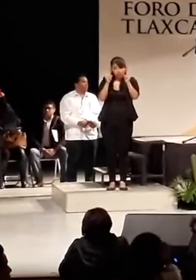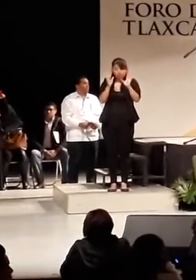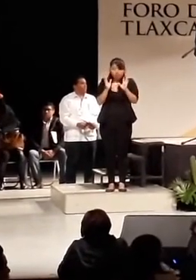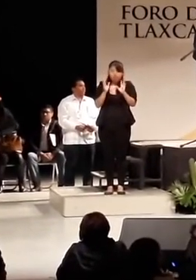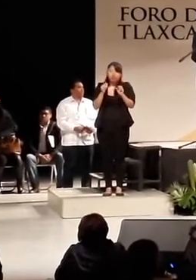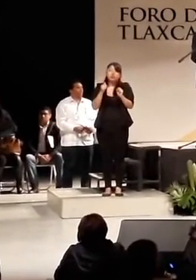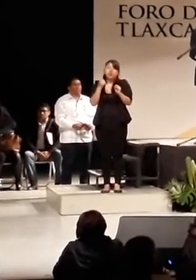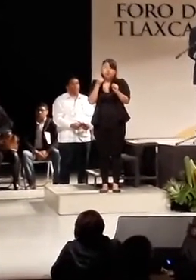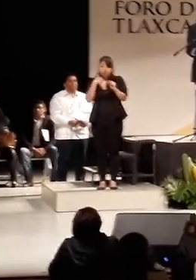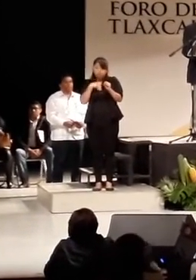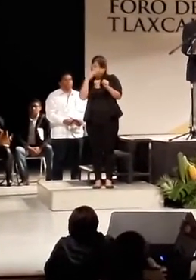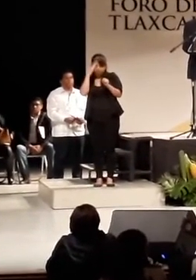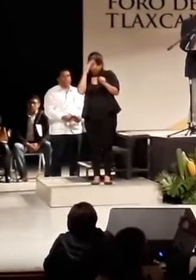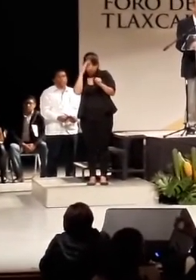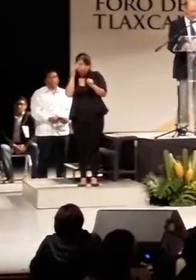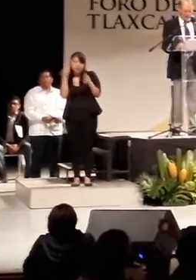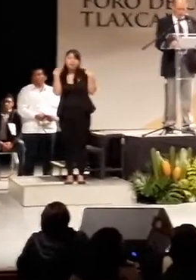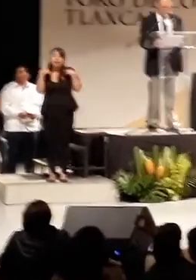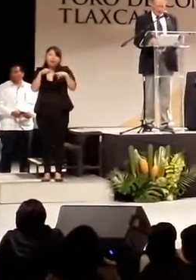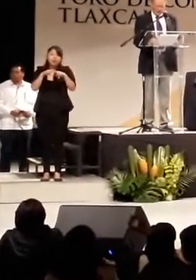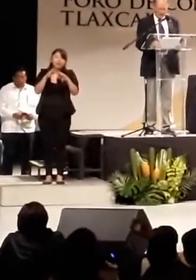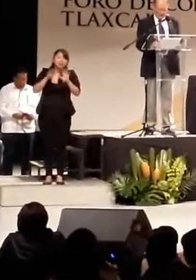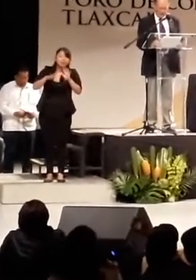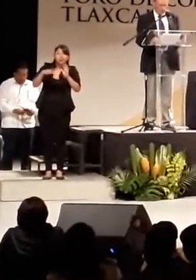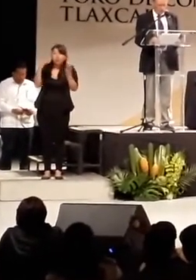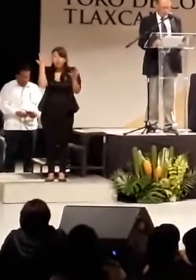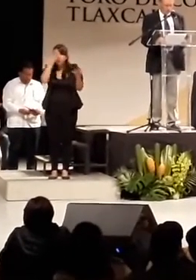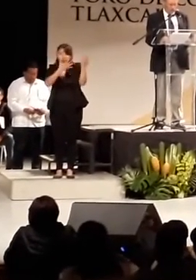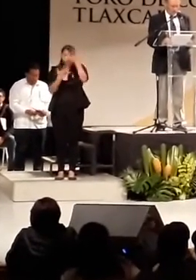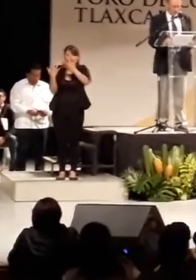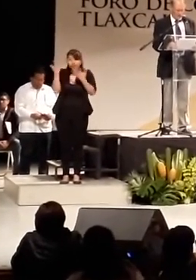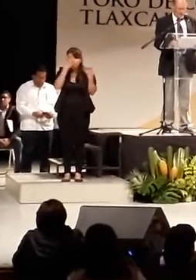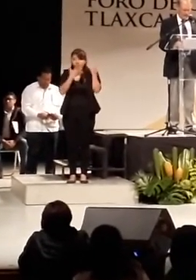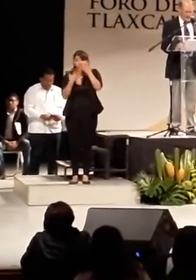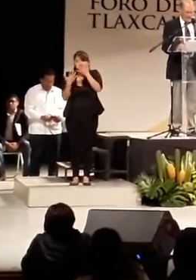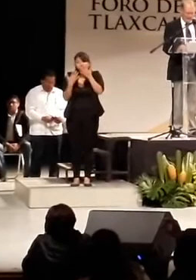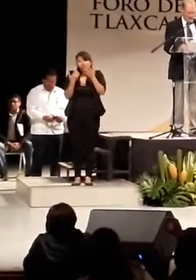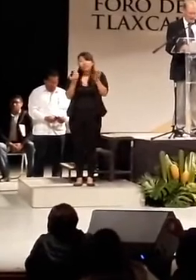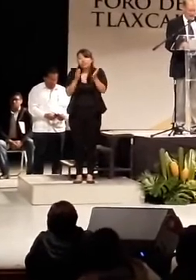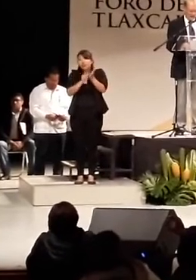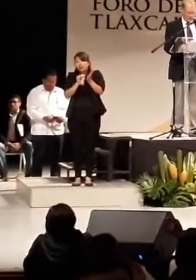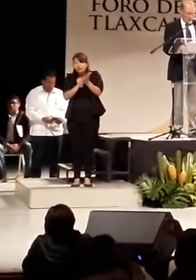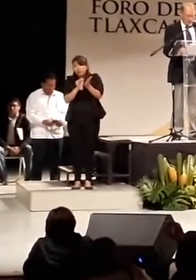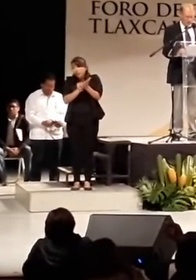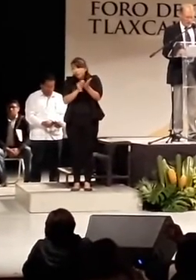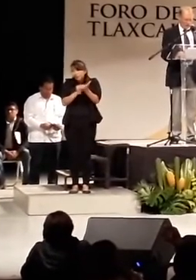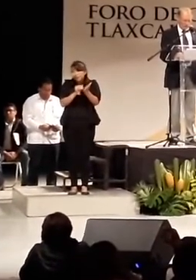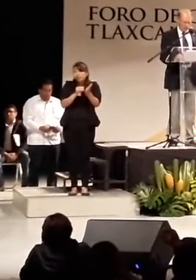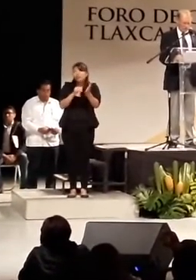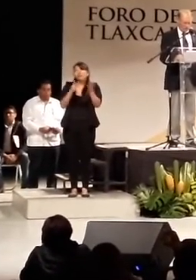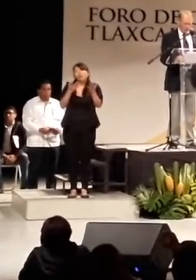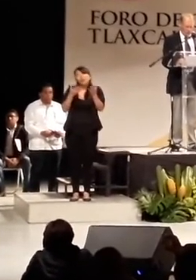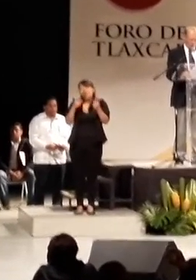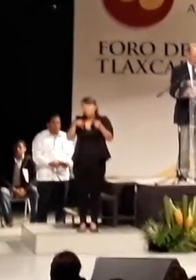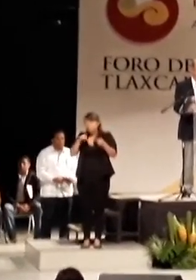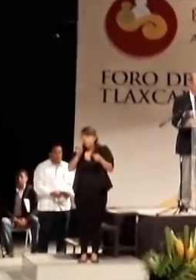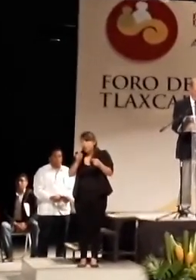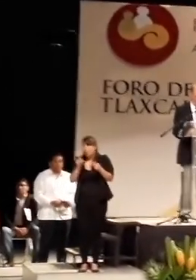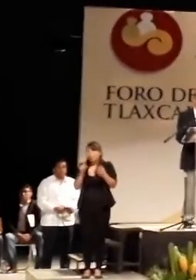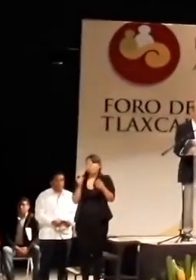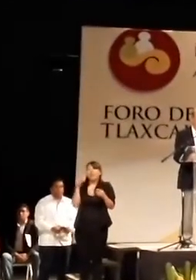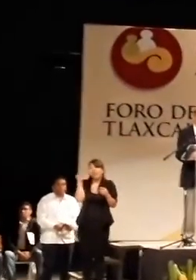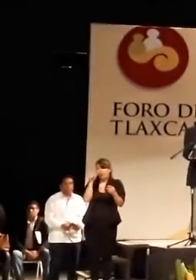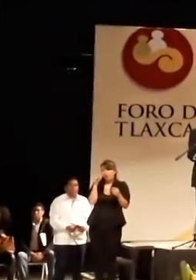han seguido trabajando con el cúmulo de objetivos que les señalan los documentos oficiales, haciendo el mejor esfuerzo por